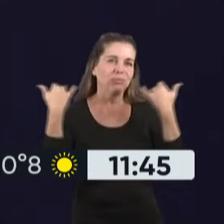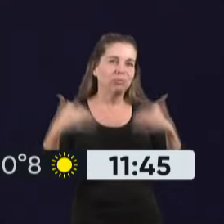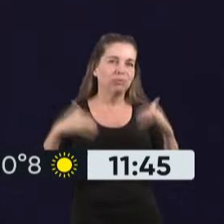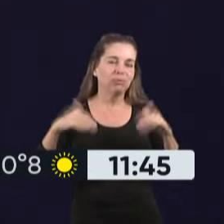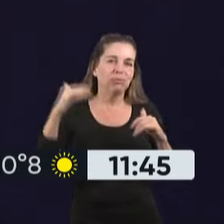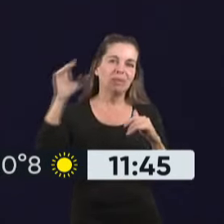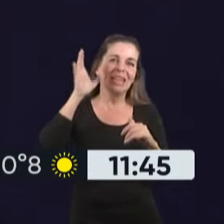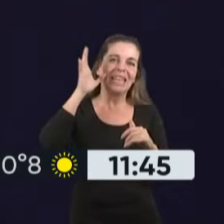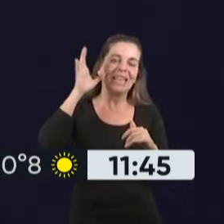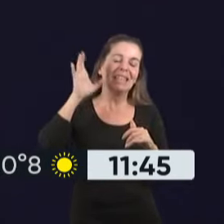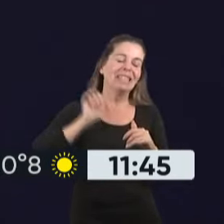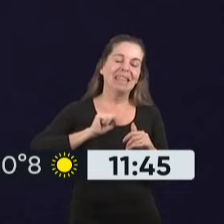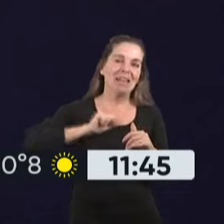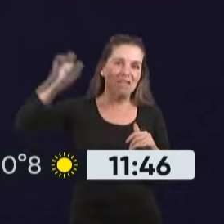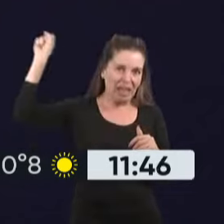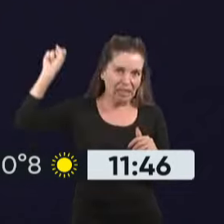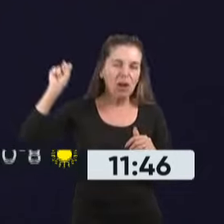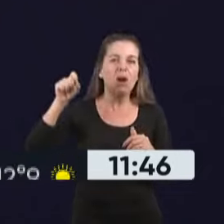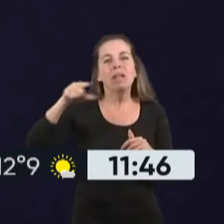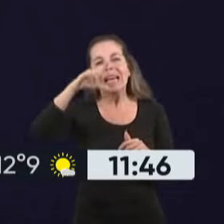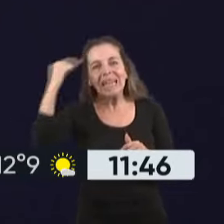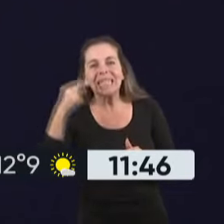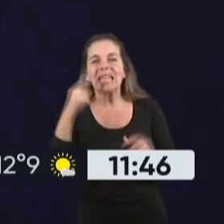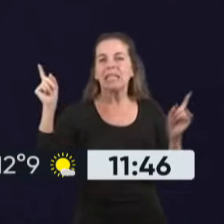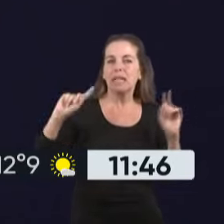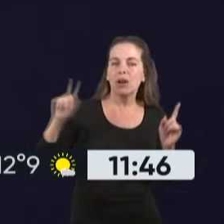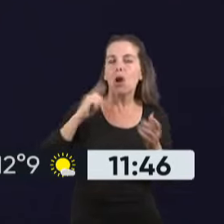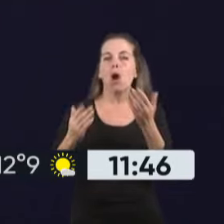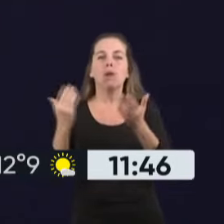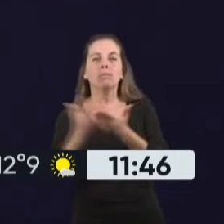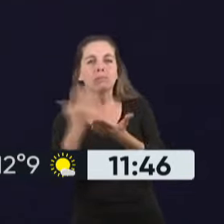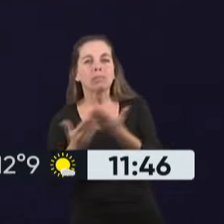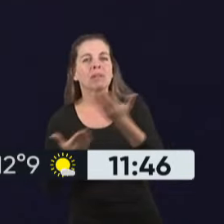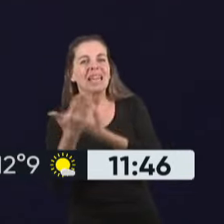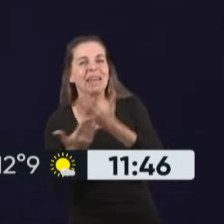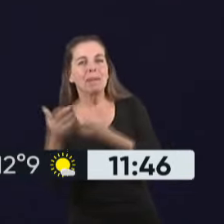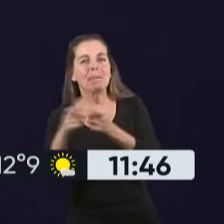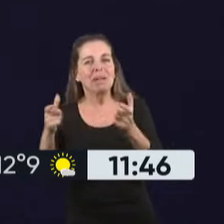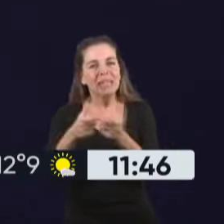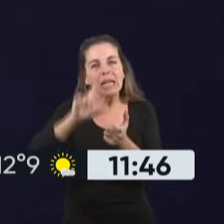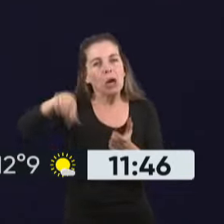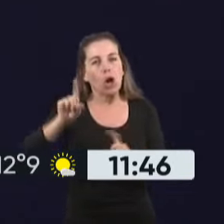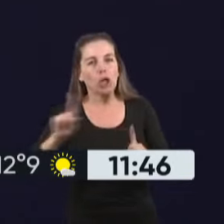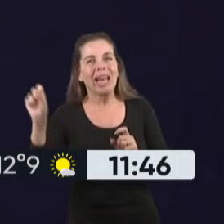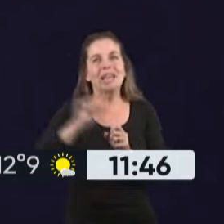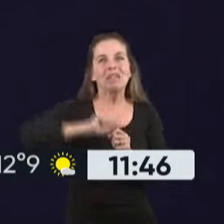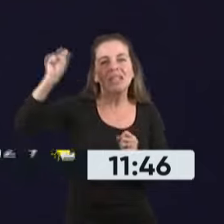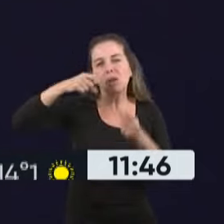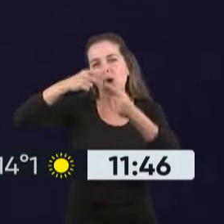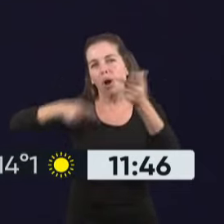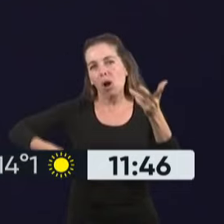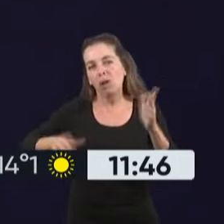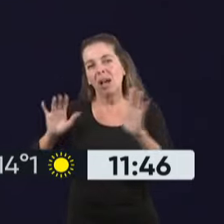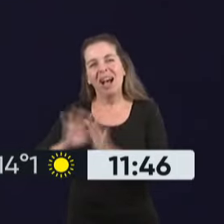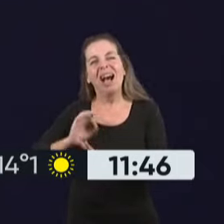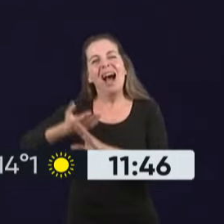diciendo que emitir no traía inflación y que en definitiva el déficit no sé qué cosas decían sobre el déficit. Bueno, acá estamos,